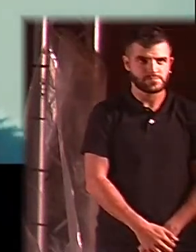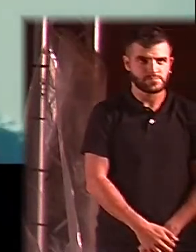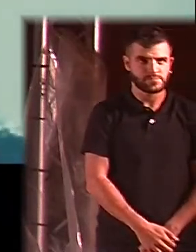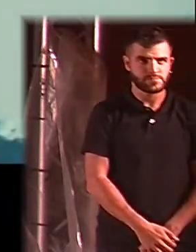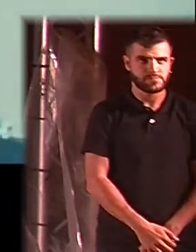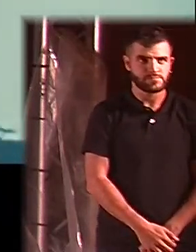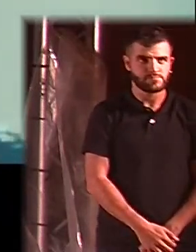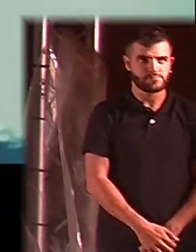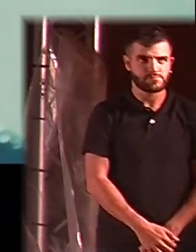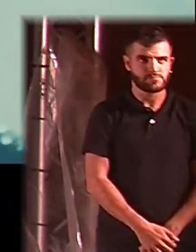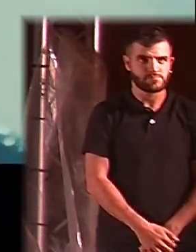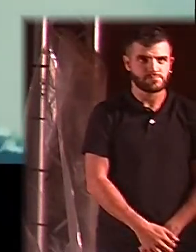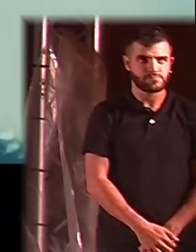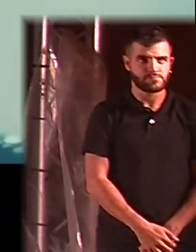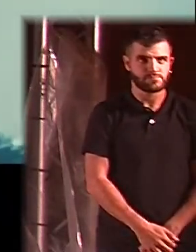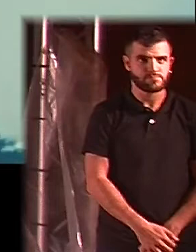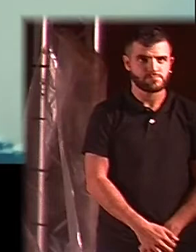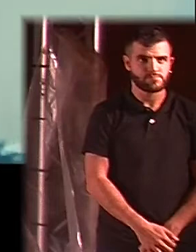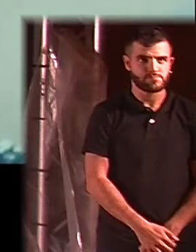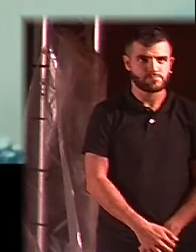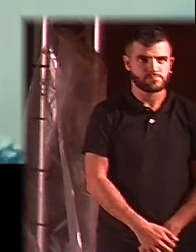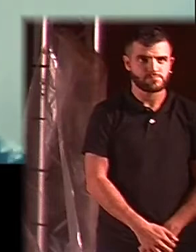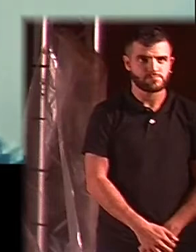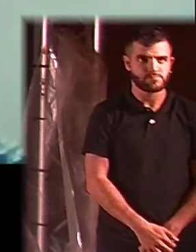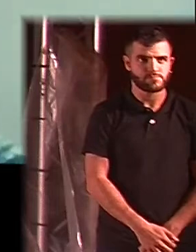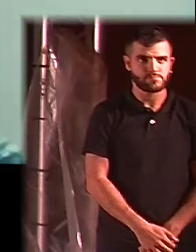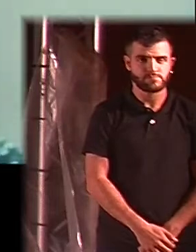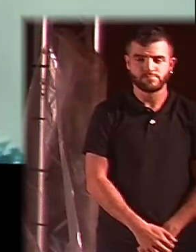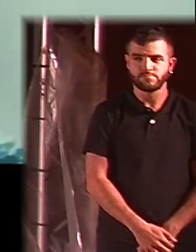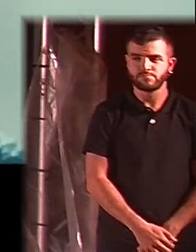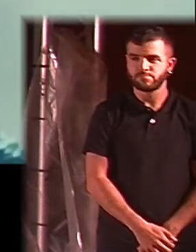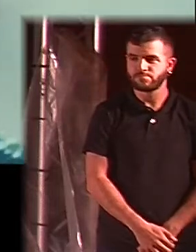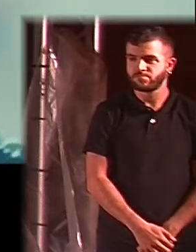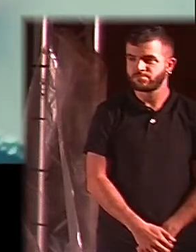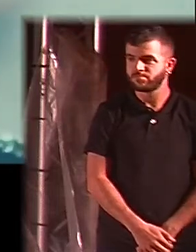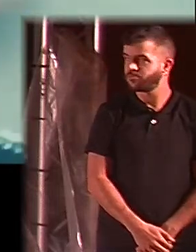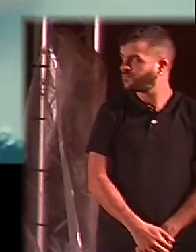Attack ships on fire off the shoulder of Orion.